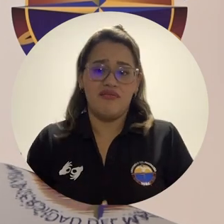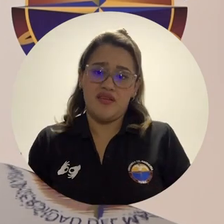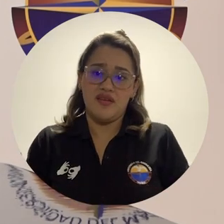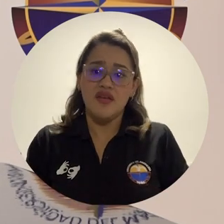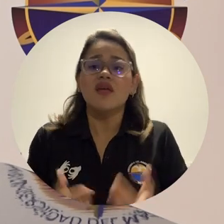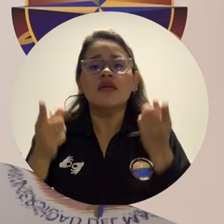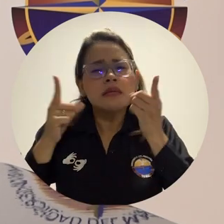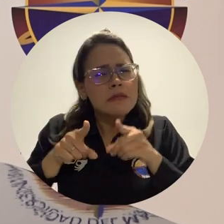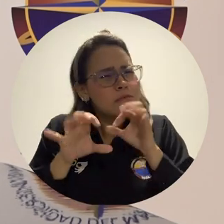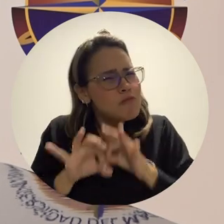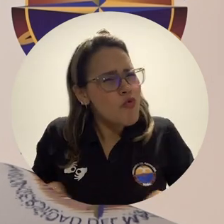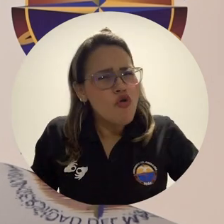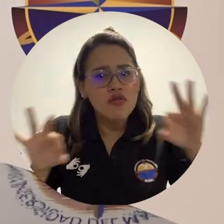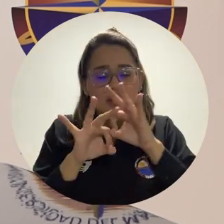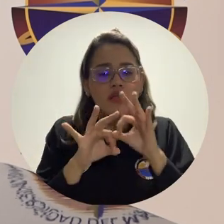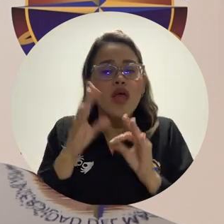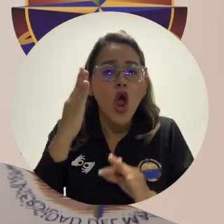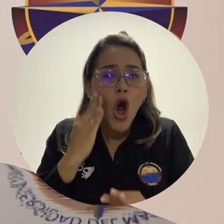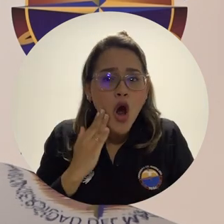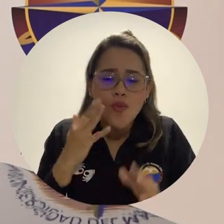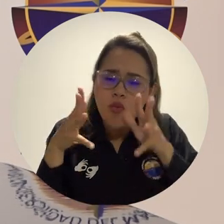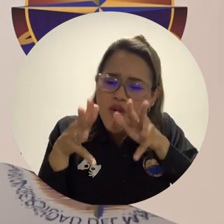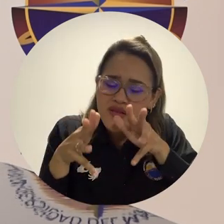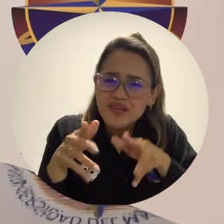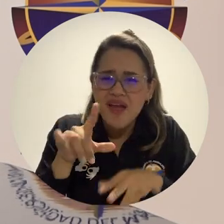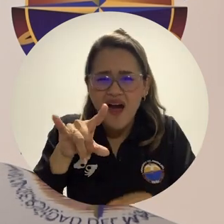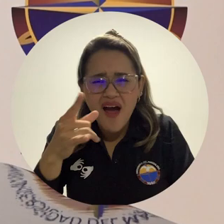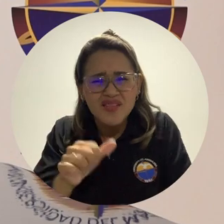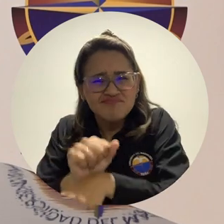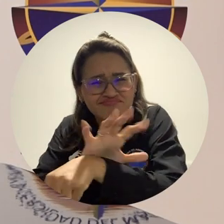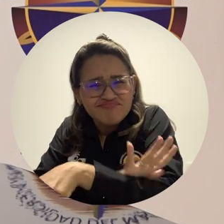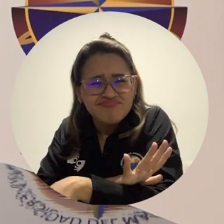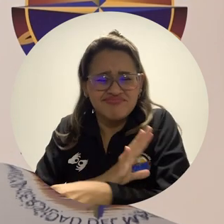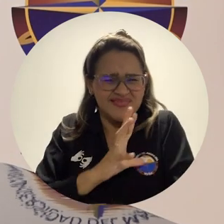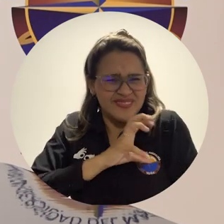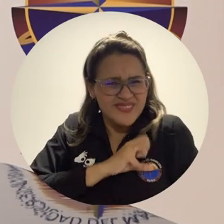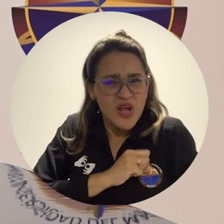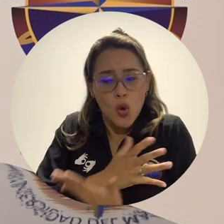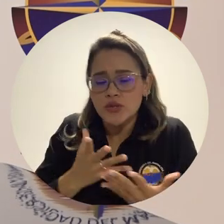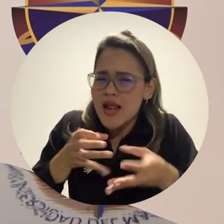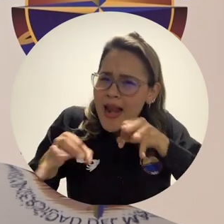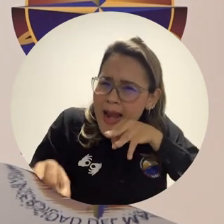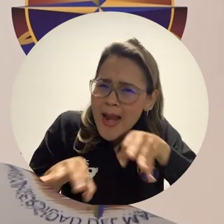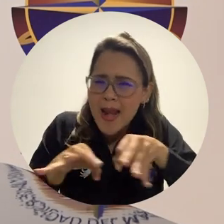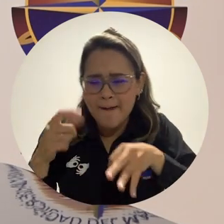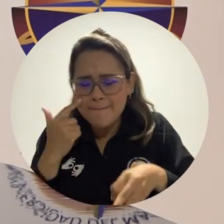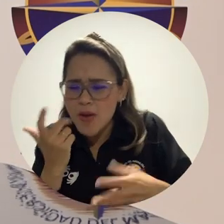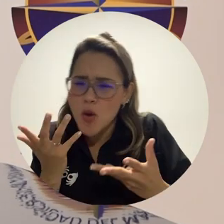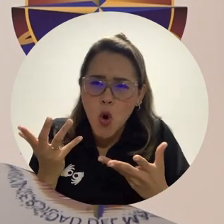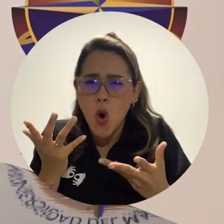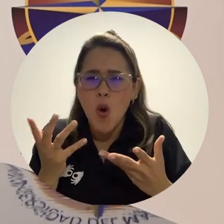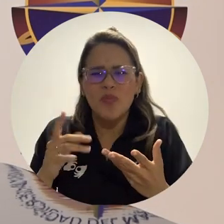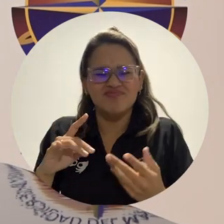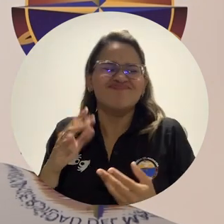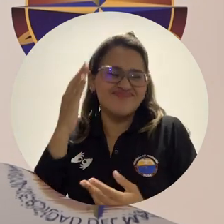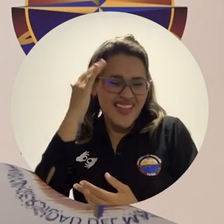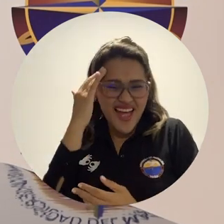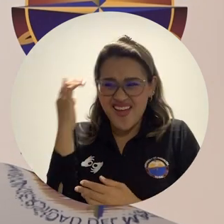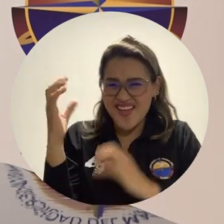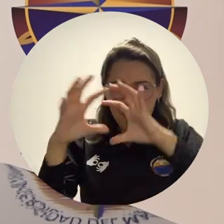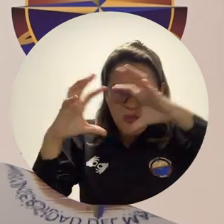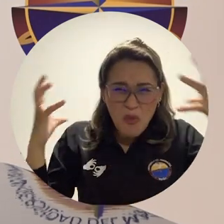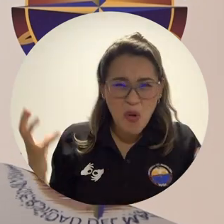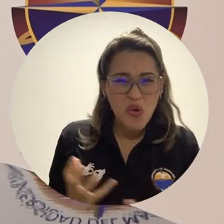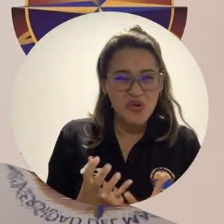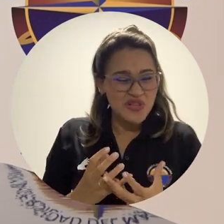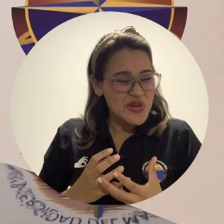nuestros jóvenes, a nuestros adolescentes a manejar sus emociones, a vivir plenamente en un mundo cada vez más difícil, cada vez más